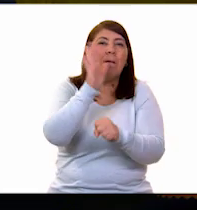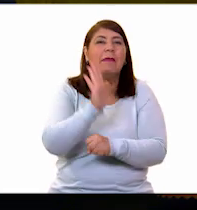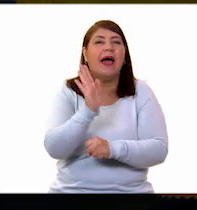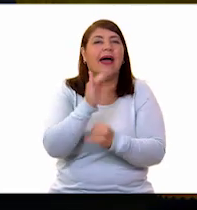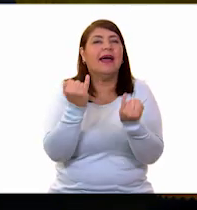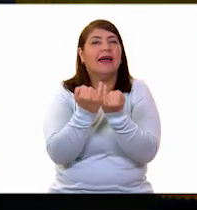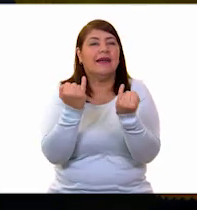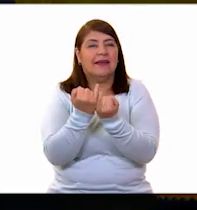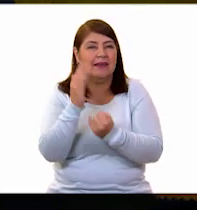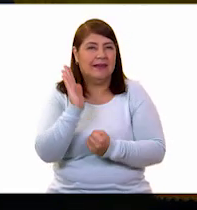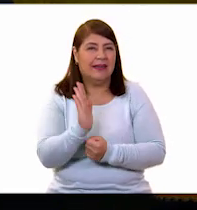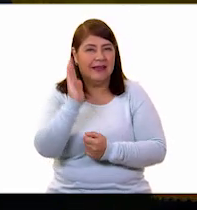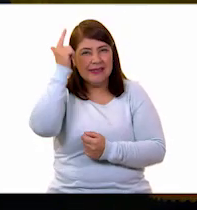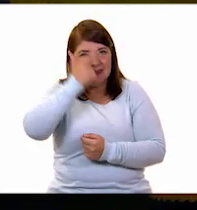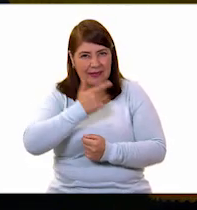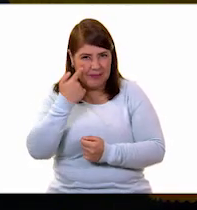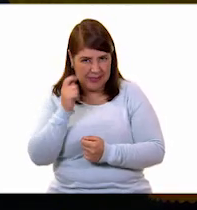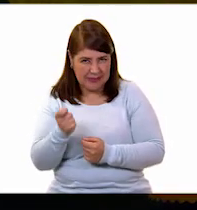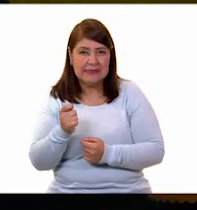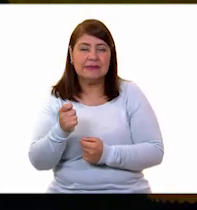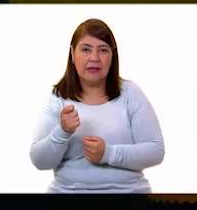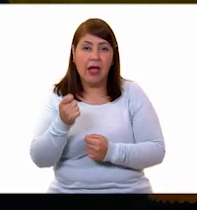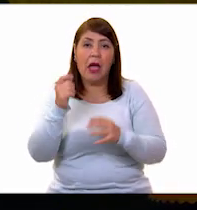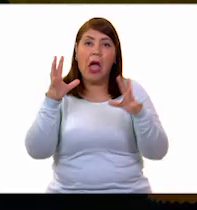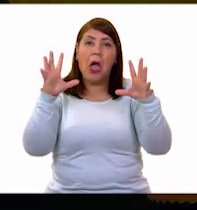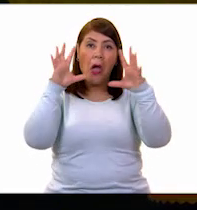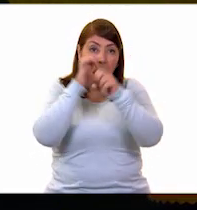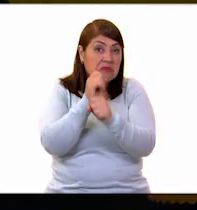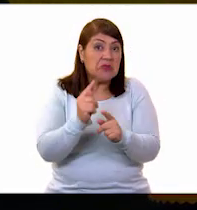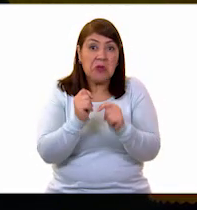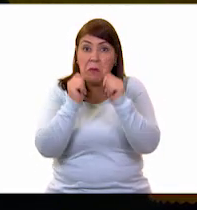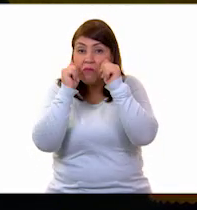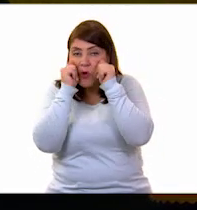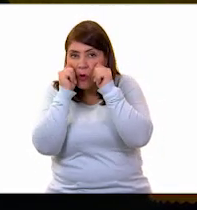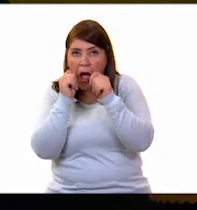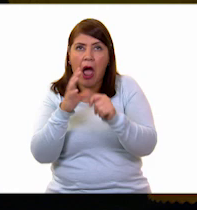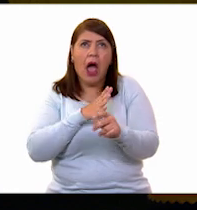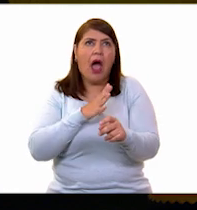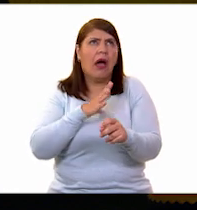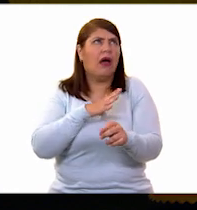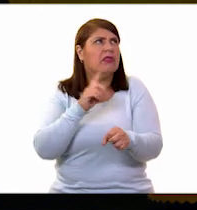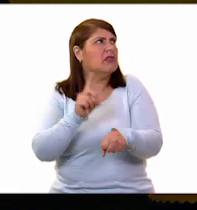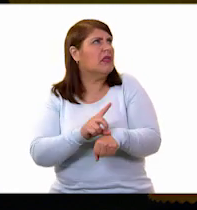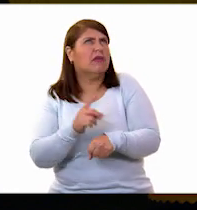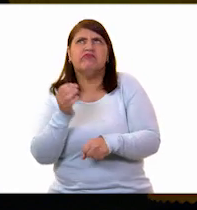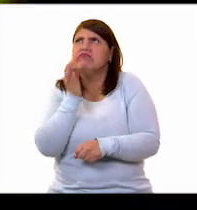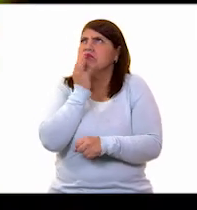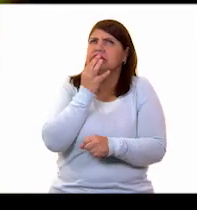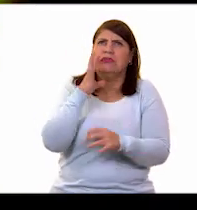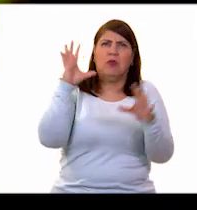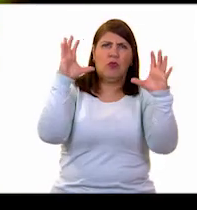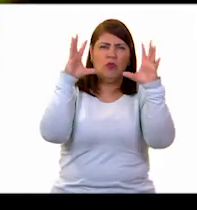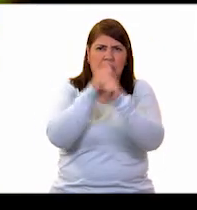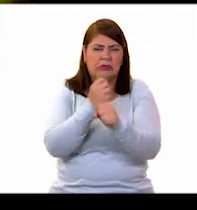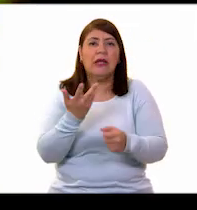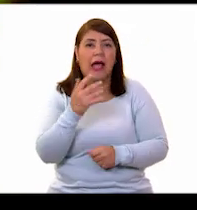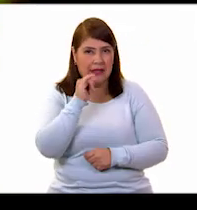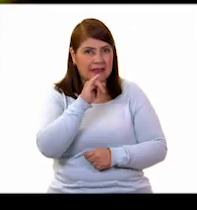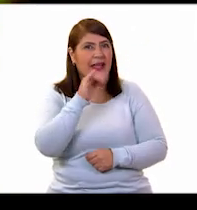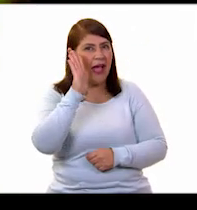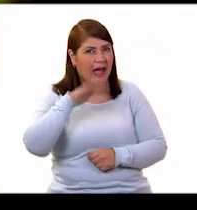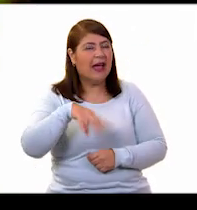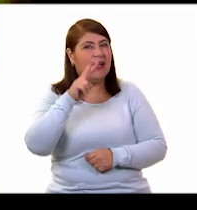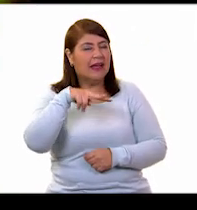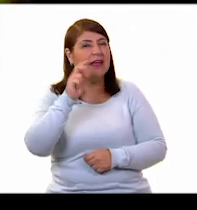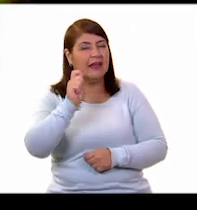se oscurecerá aún siendo de día. Ah, claro, eso yo ya lo viví. Y es muy interesante,